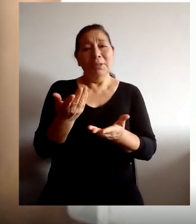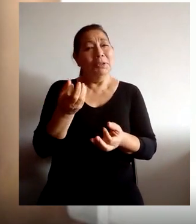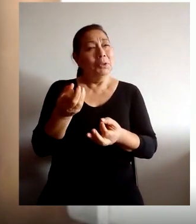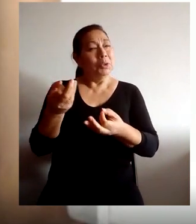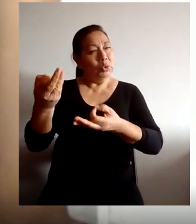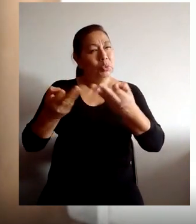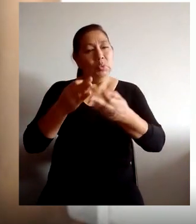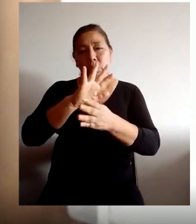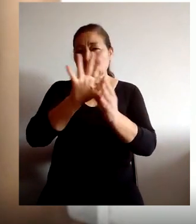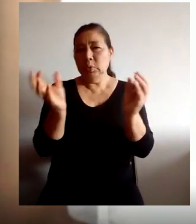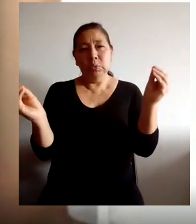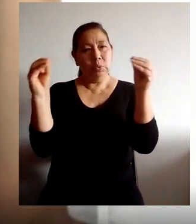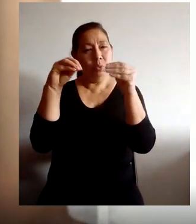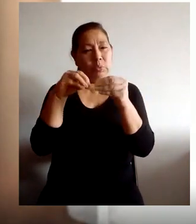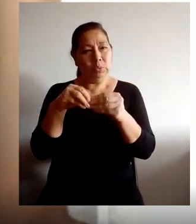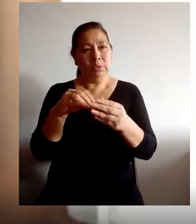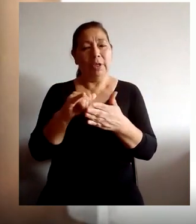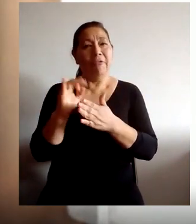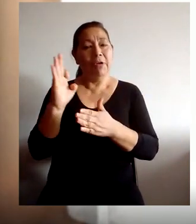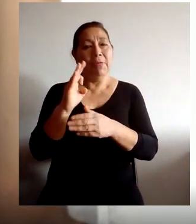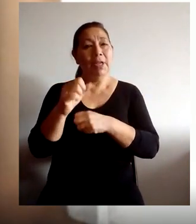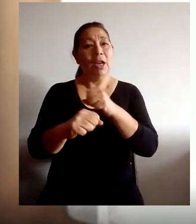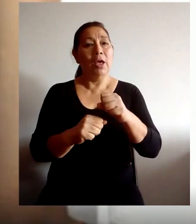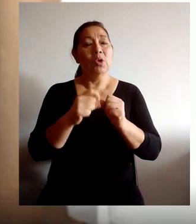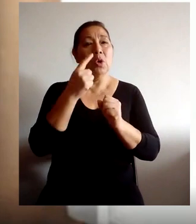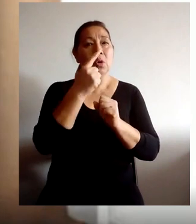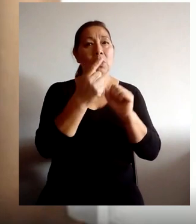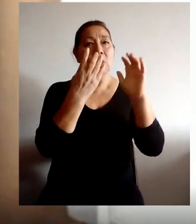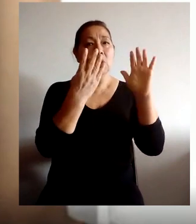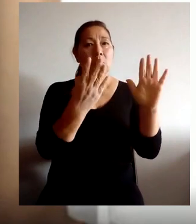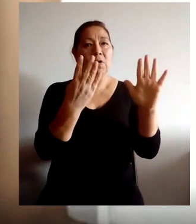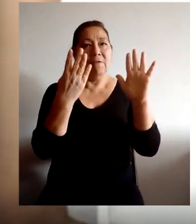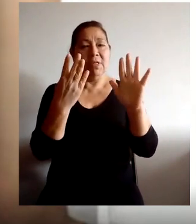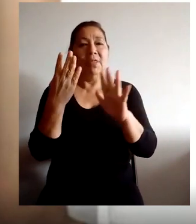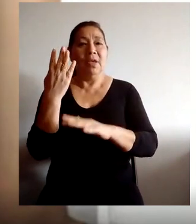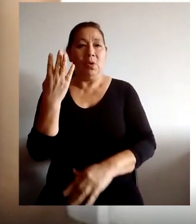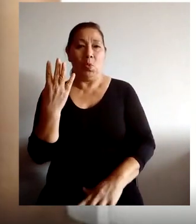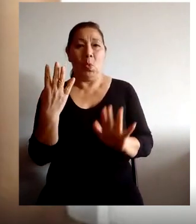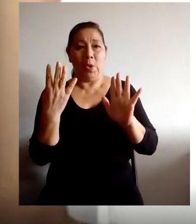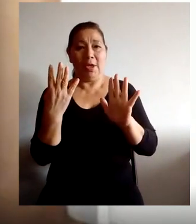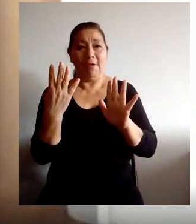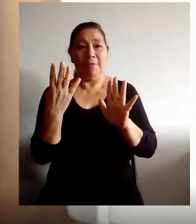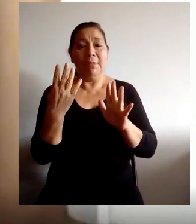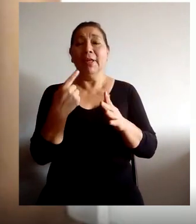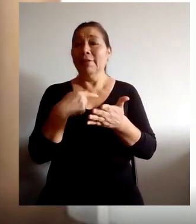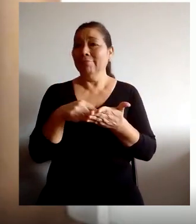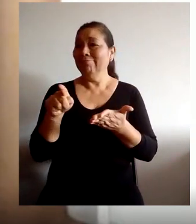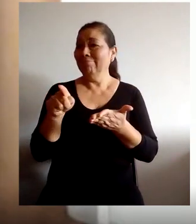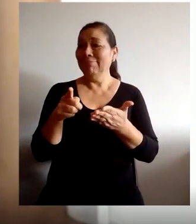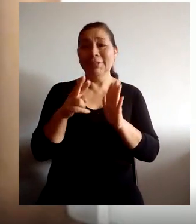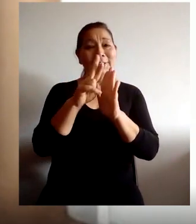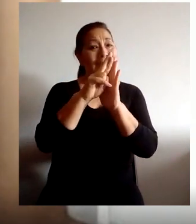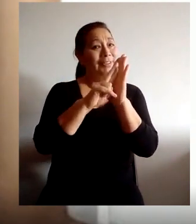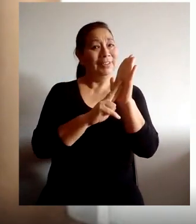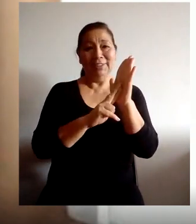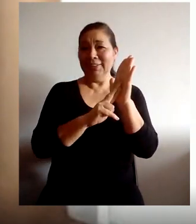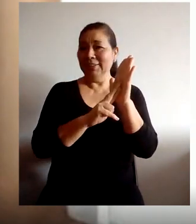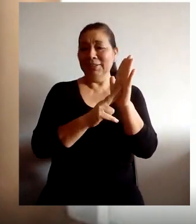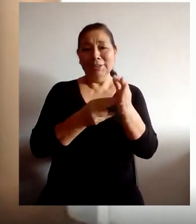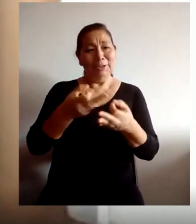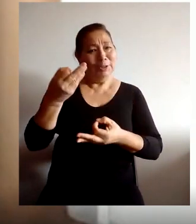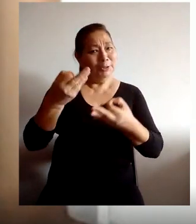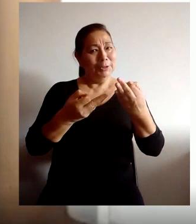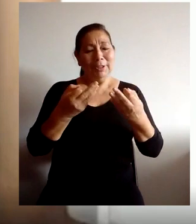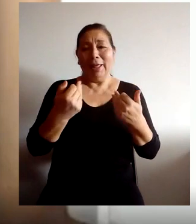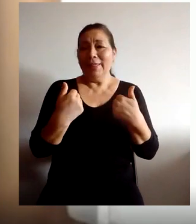Debemos descartar de que esta liquidación deriva de la resolución administrativa 135